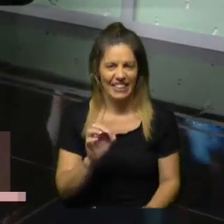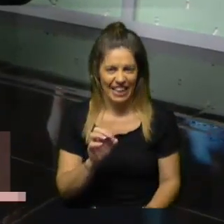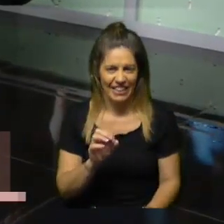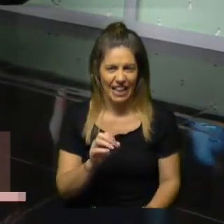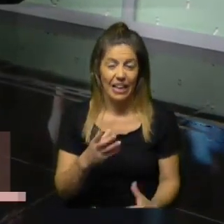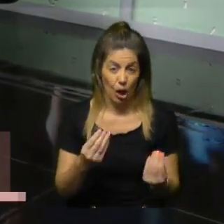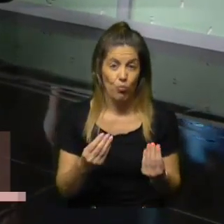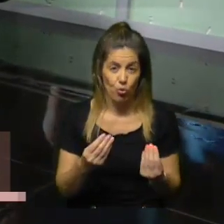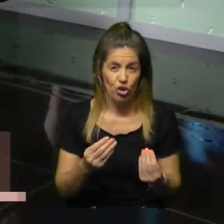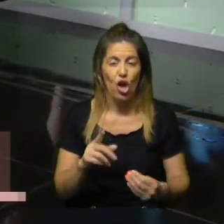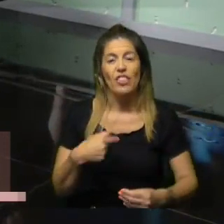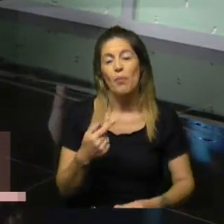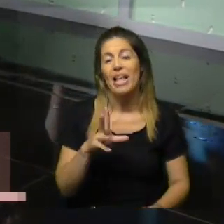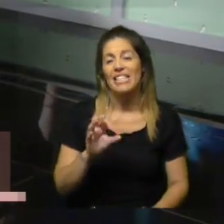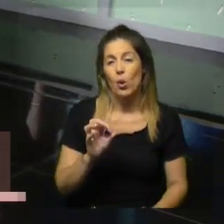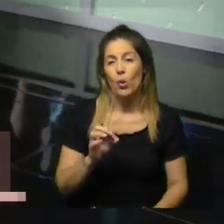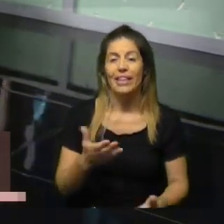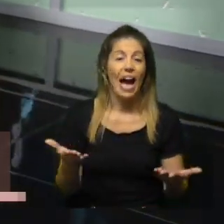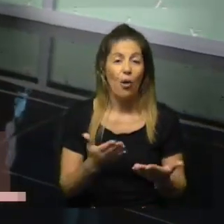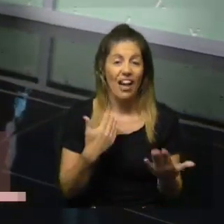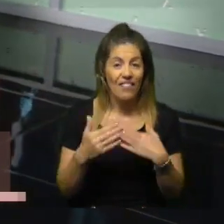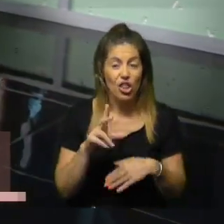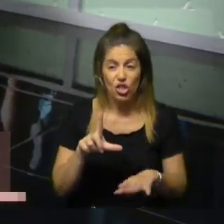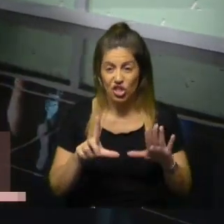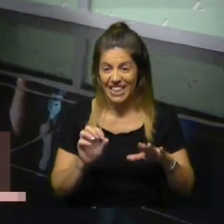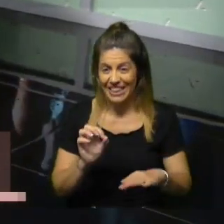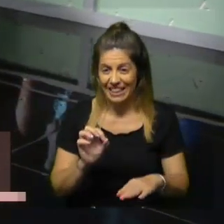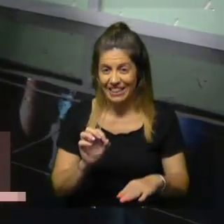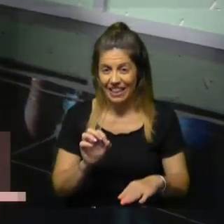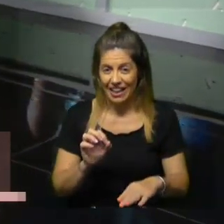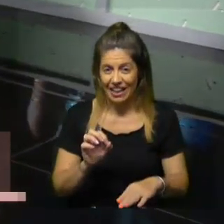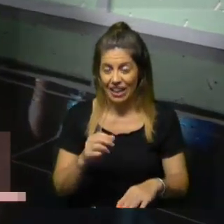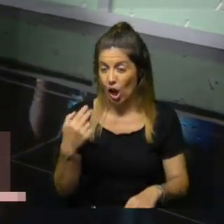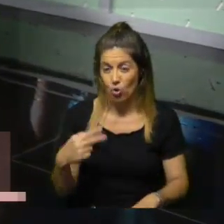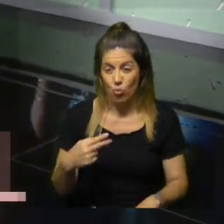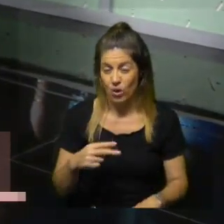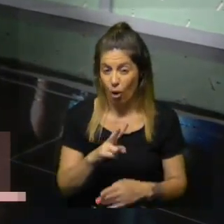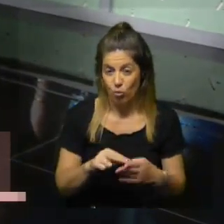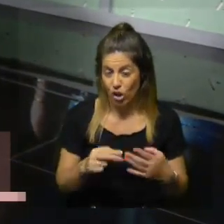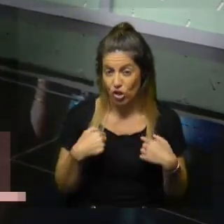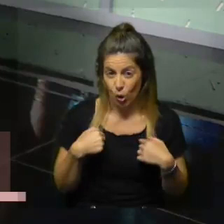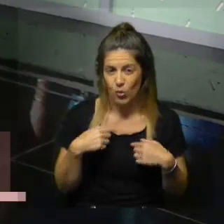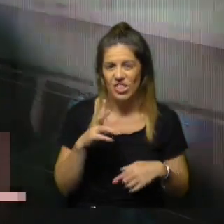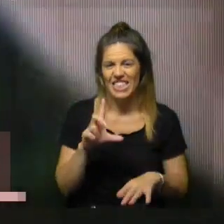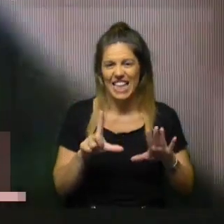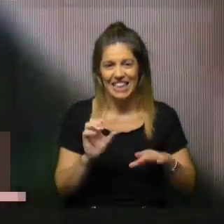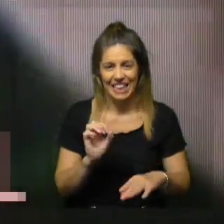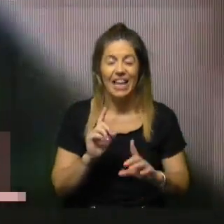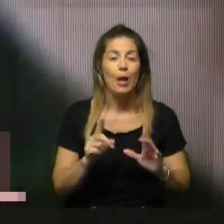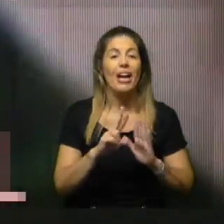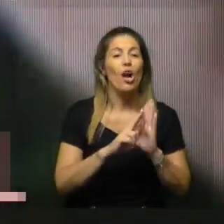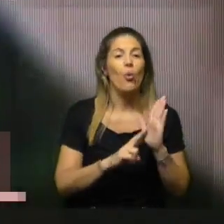había que usar. Después se subió el 50 y ahora estamos hablando del 70. Sí. Que jamás en mi vida usé, por ejemplo, sí. el factor 70. Pero... Y también están reguladas